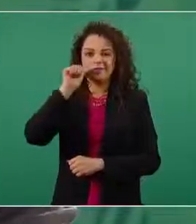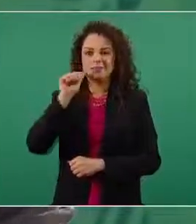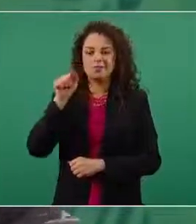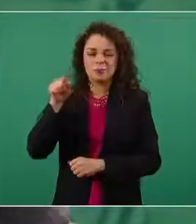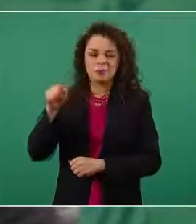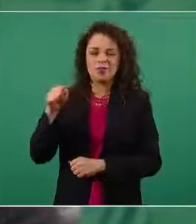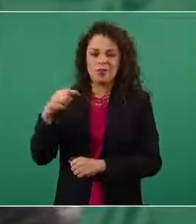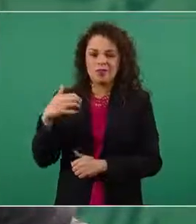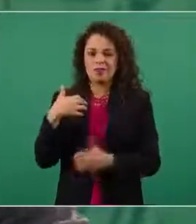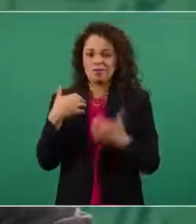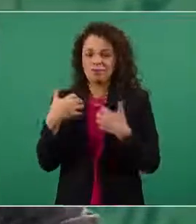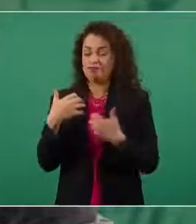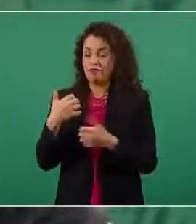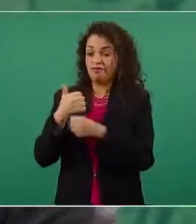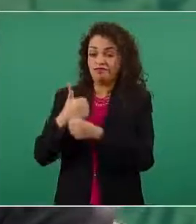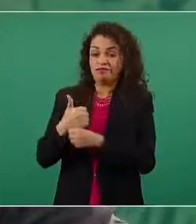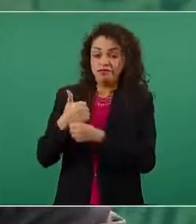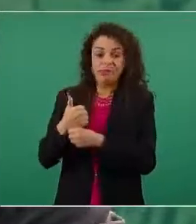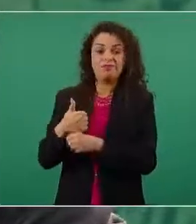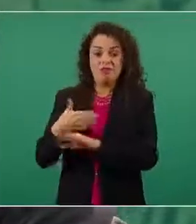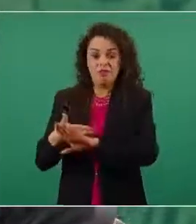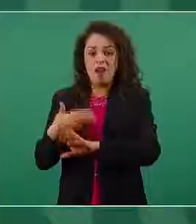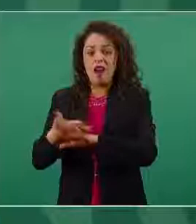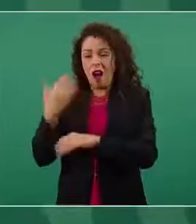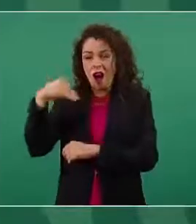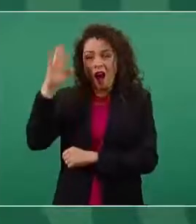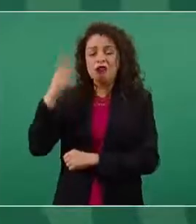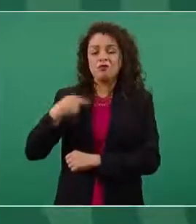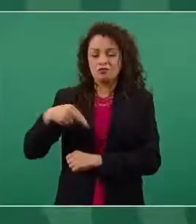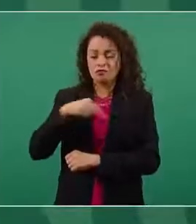Es que eso lo padecimos nosotros muchísimo.